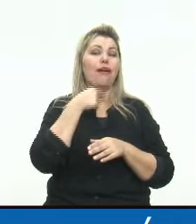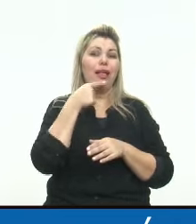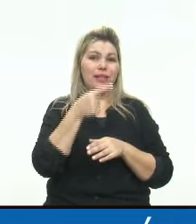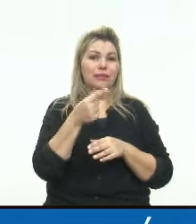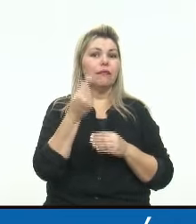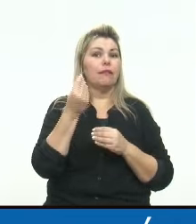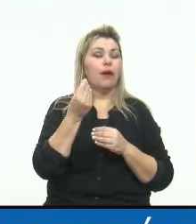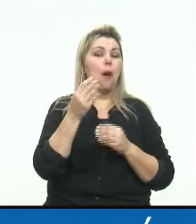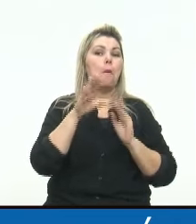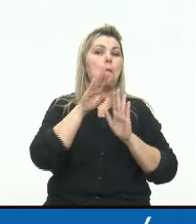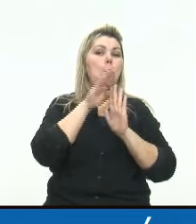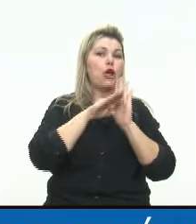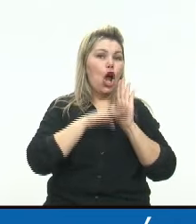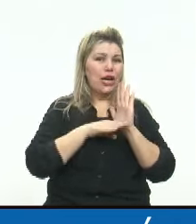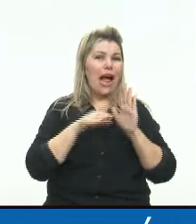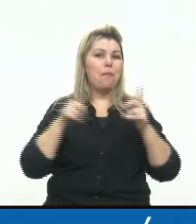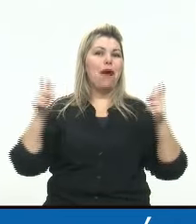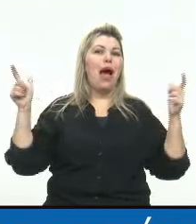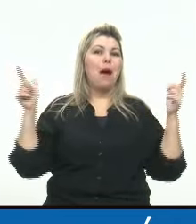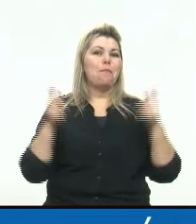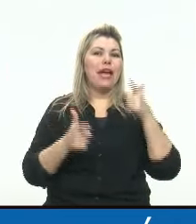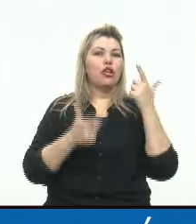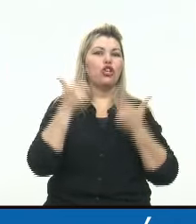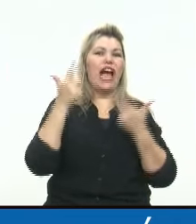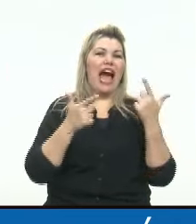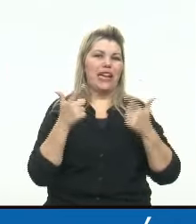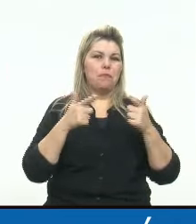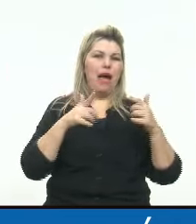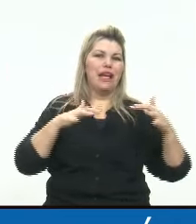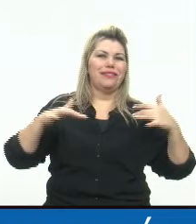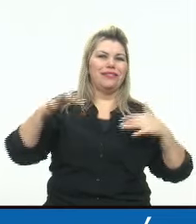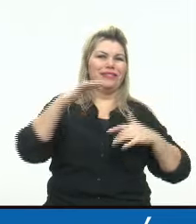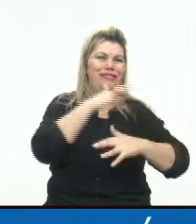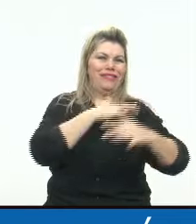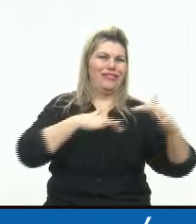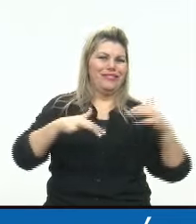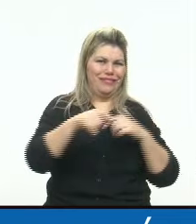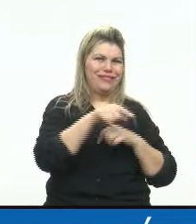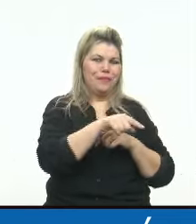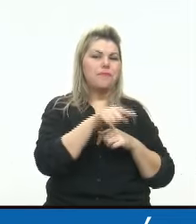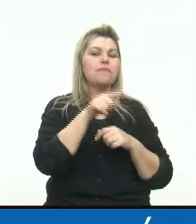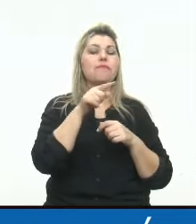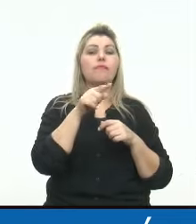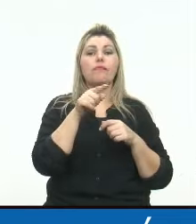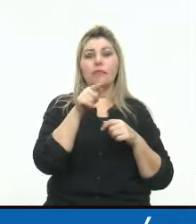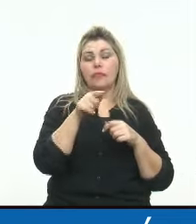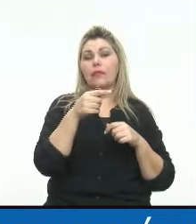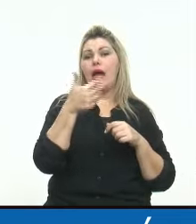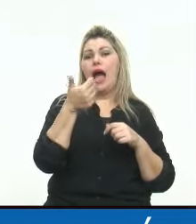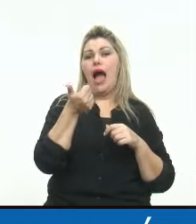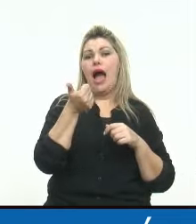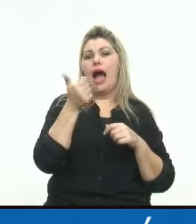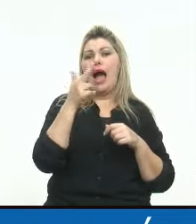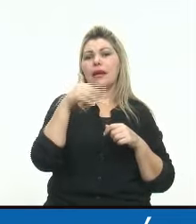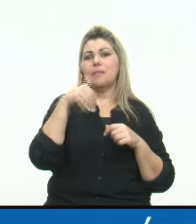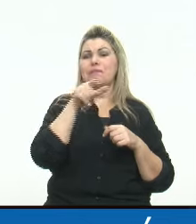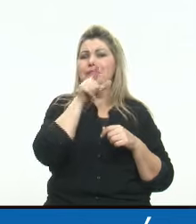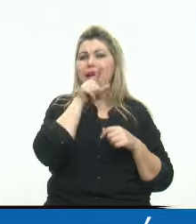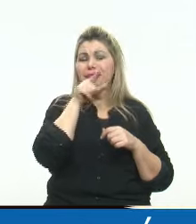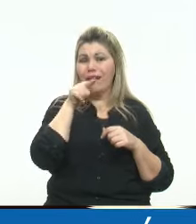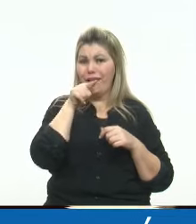cosas, un programa de reducción de armas en circulación. Y aclarando puntualmente el tema de ANMAC, claramente ese tipo